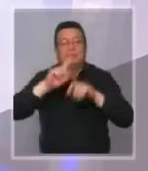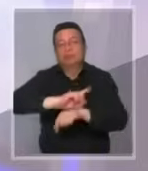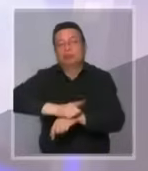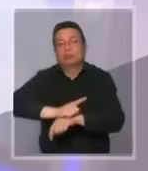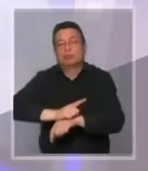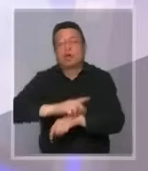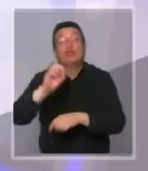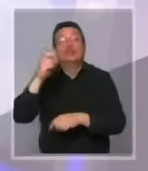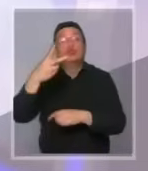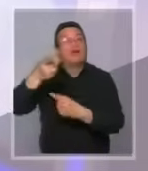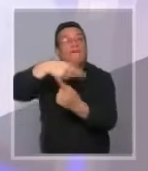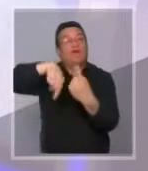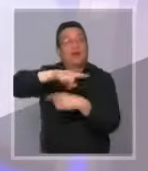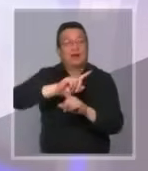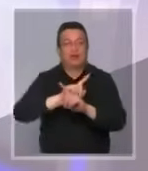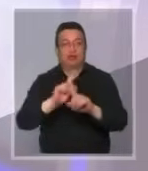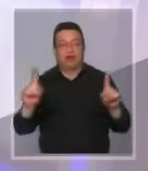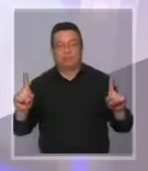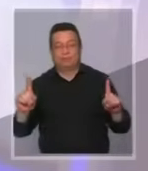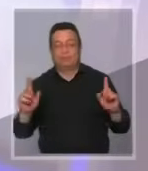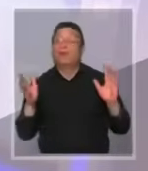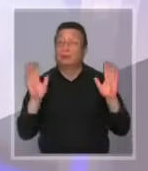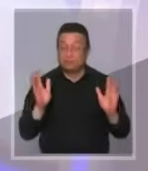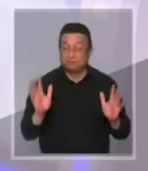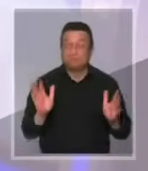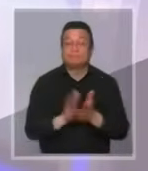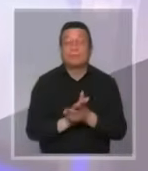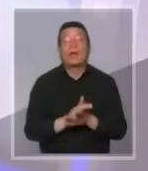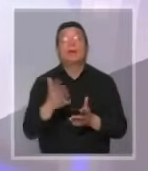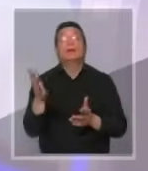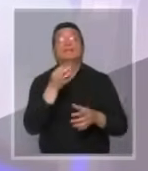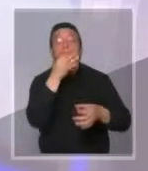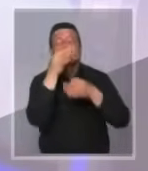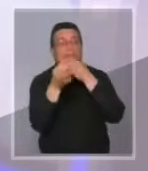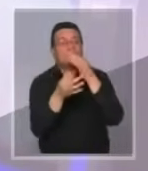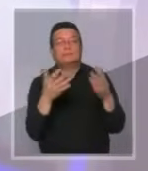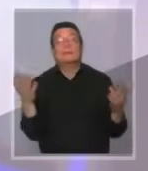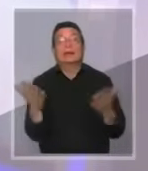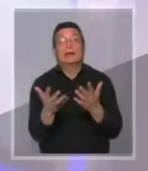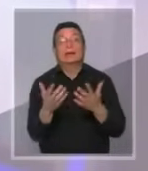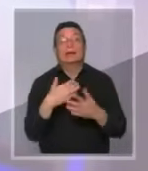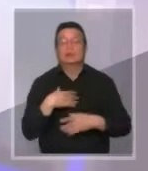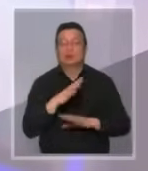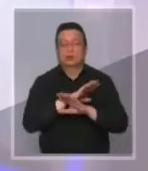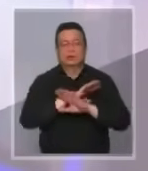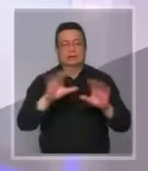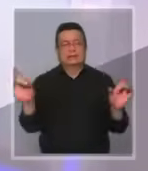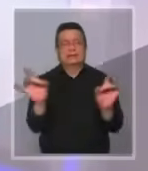arrancaste ti para dónde V Ven para acá Ven para acá para acá qué les queremos decir con todo esto estamos Ultra preparados para que usted tenga la mejor